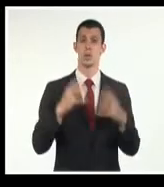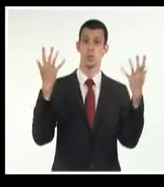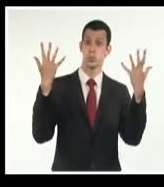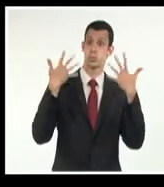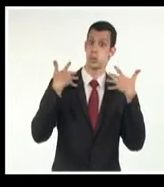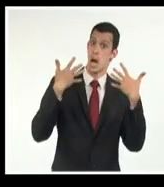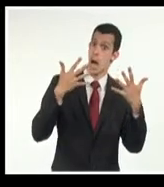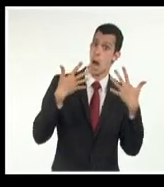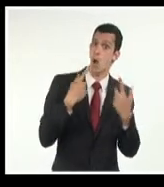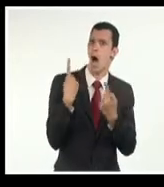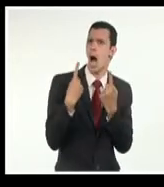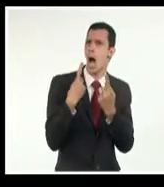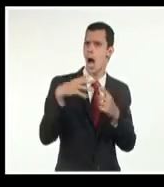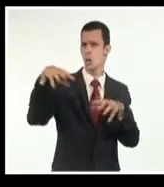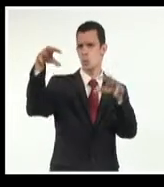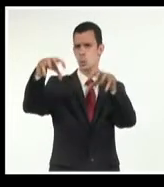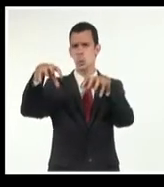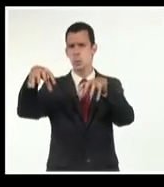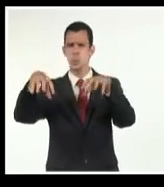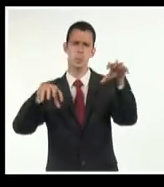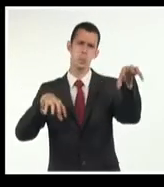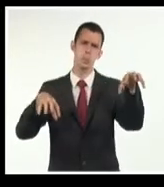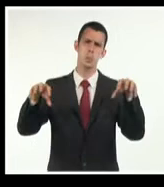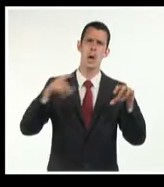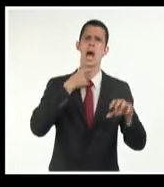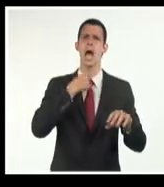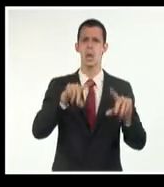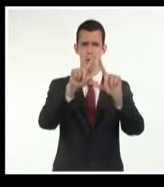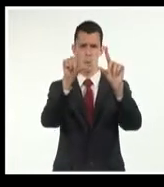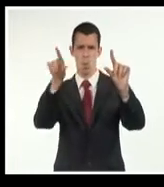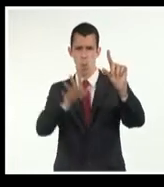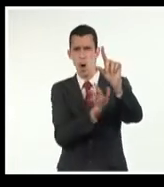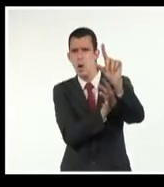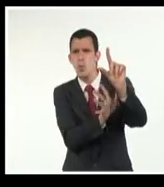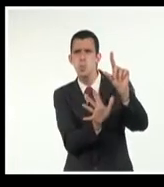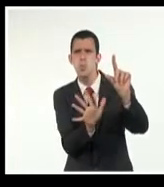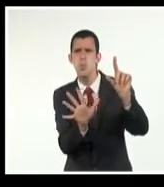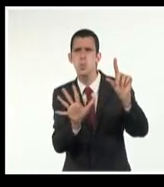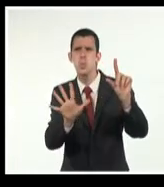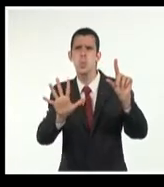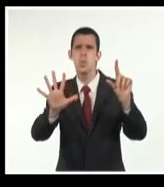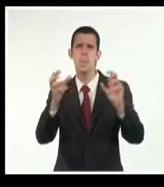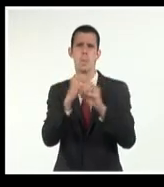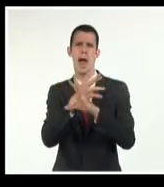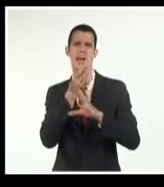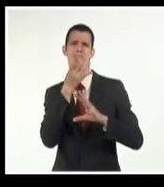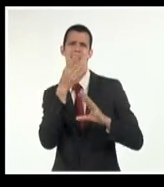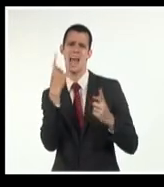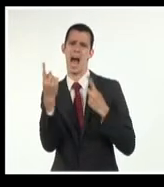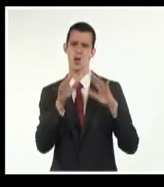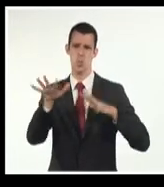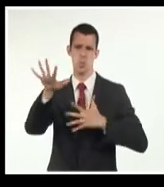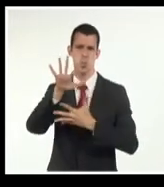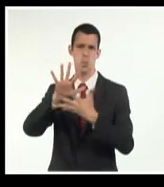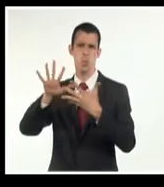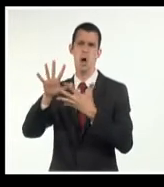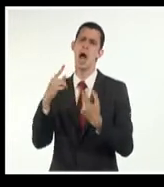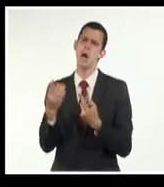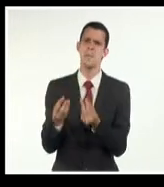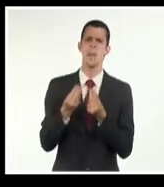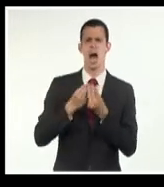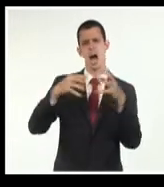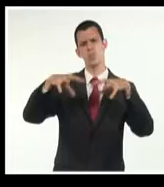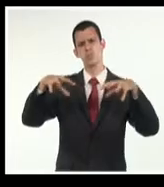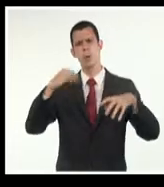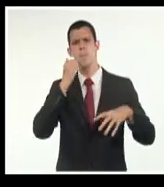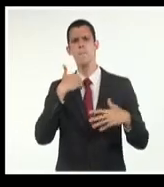más que otro favorecido por el avance de alguna onda tropical al sur del territorio nacional, y las temperaturas con valores por encima de los 33 y superiores sobre todo